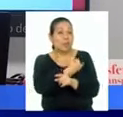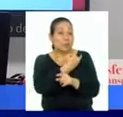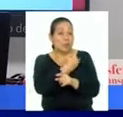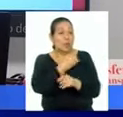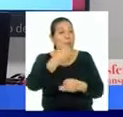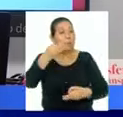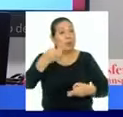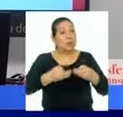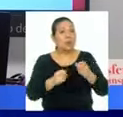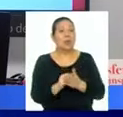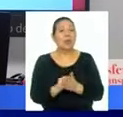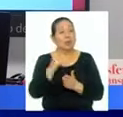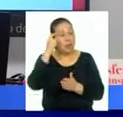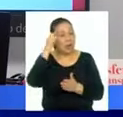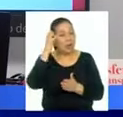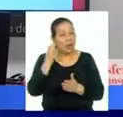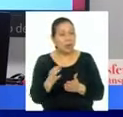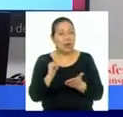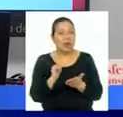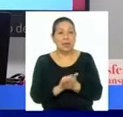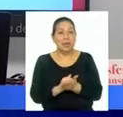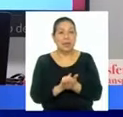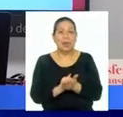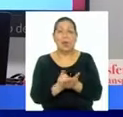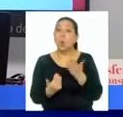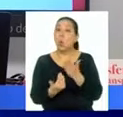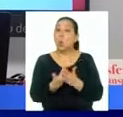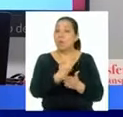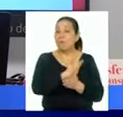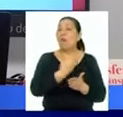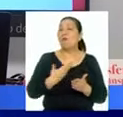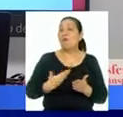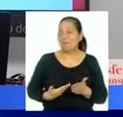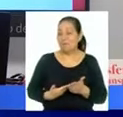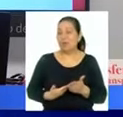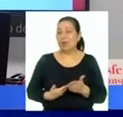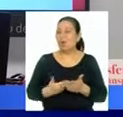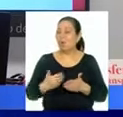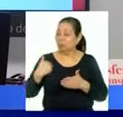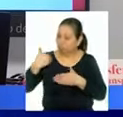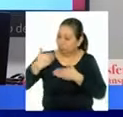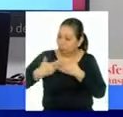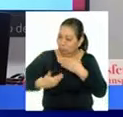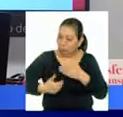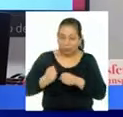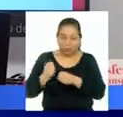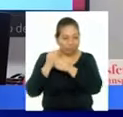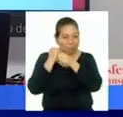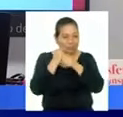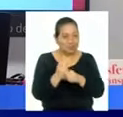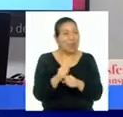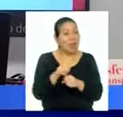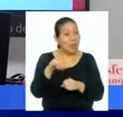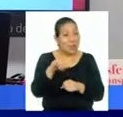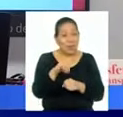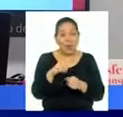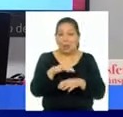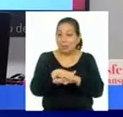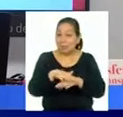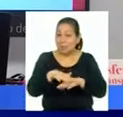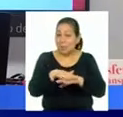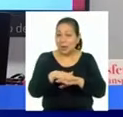de justicia, y creo yo que el nuevo gobierno debería poder continuar con este esfuerzo. Igualmente, con el